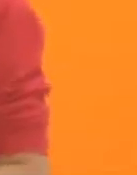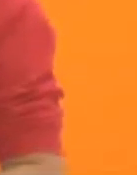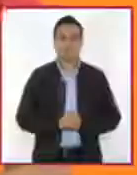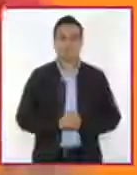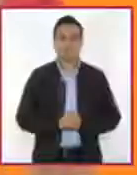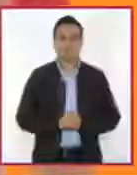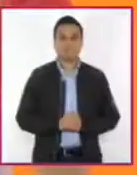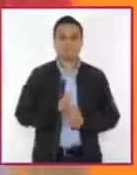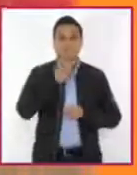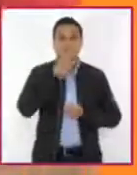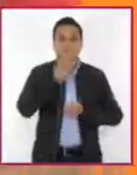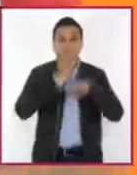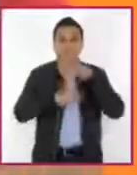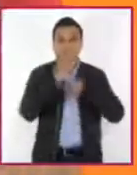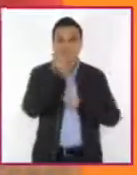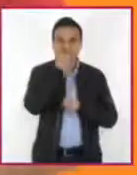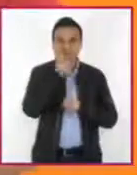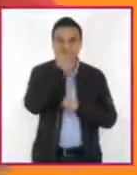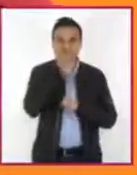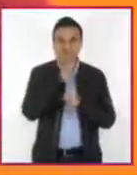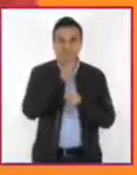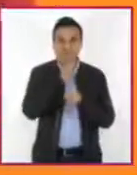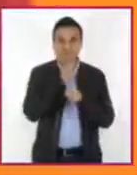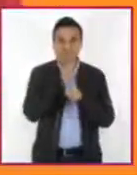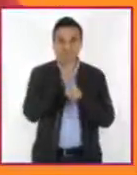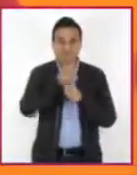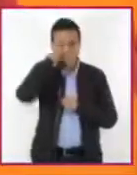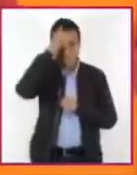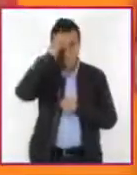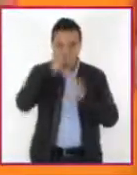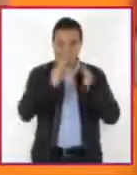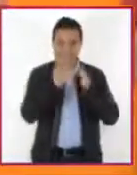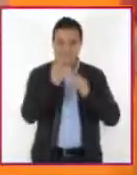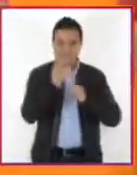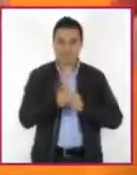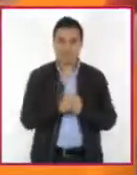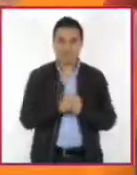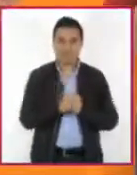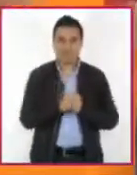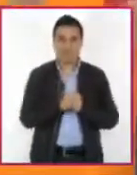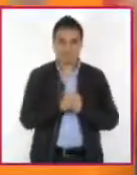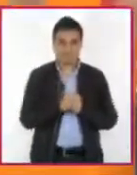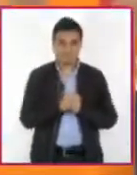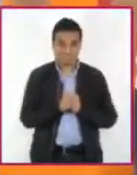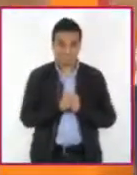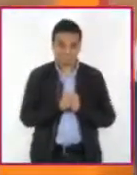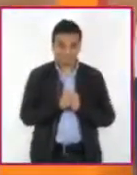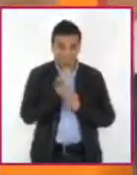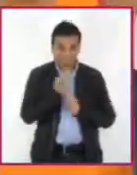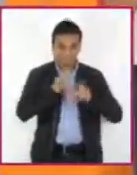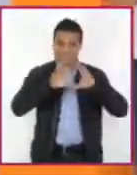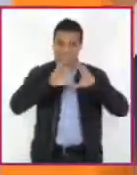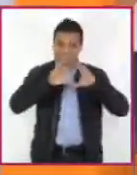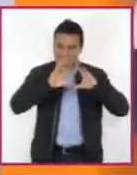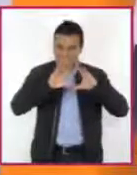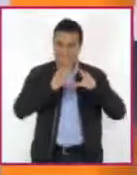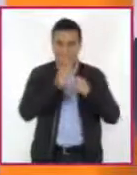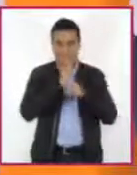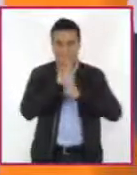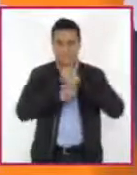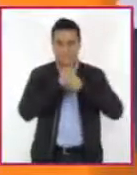Bienvenidas y bienvenidos a una sesión más de Aprende en Casa 2, nuestra herramienta para completar el ciclo escolar